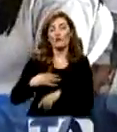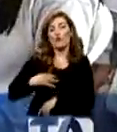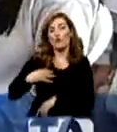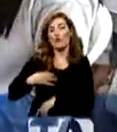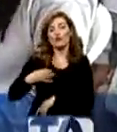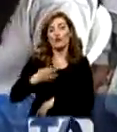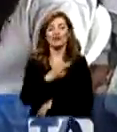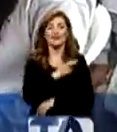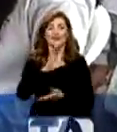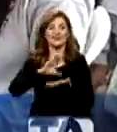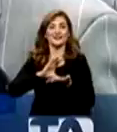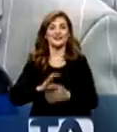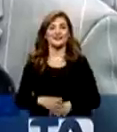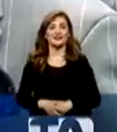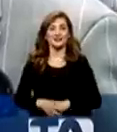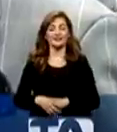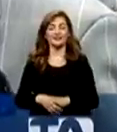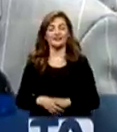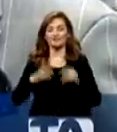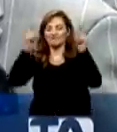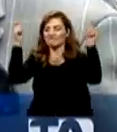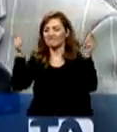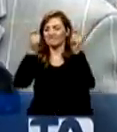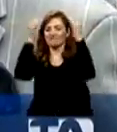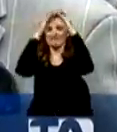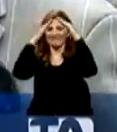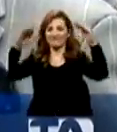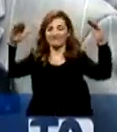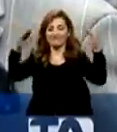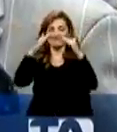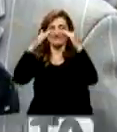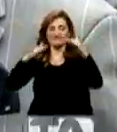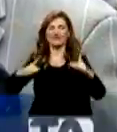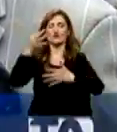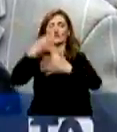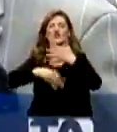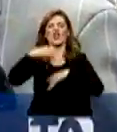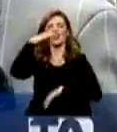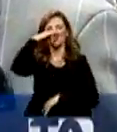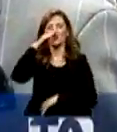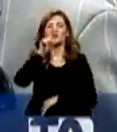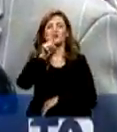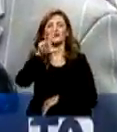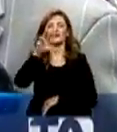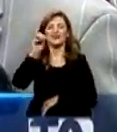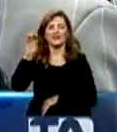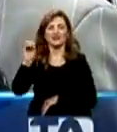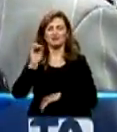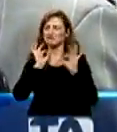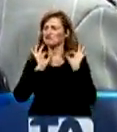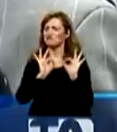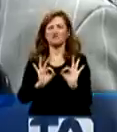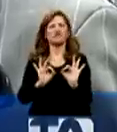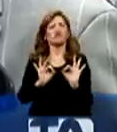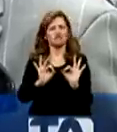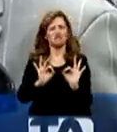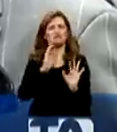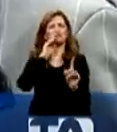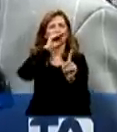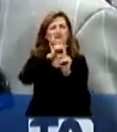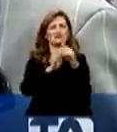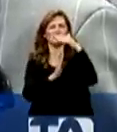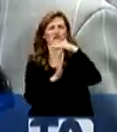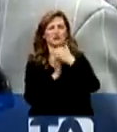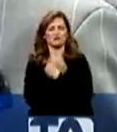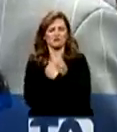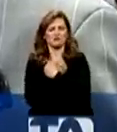de la Universidad Central. Una fiesta de Navidad para 1.300 chicos, que es una maravilla. Esto es un mensaje de paz,